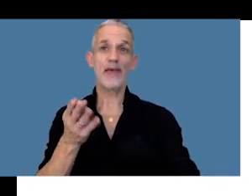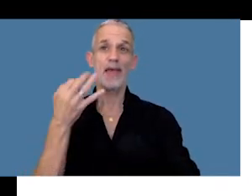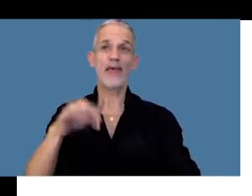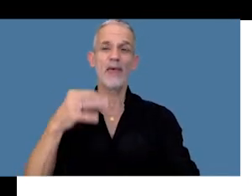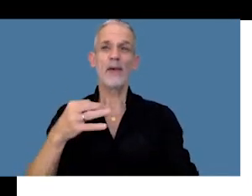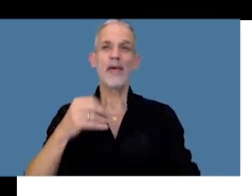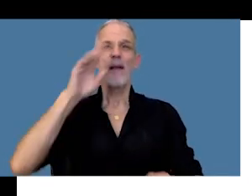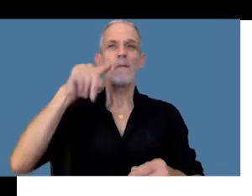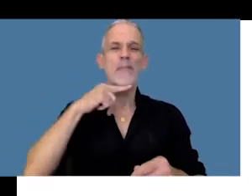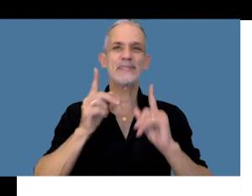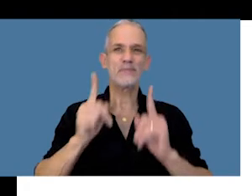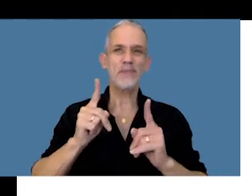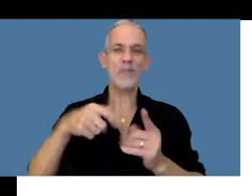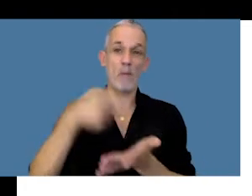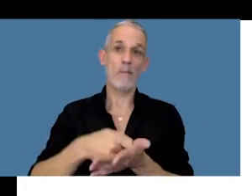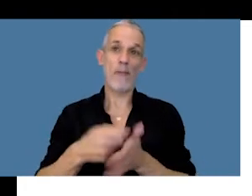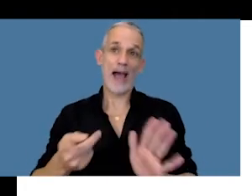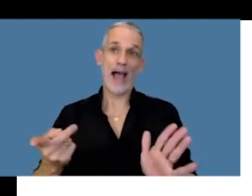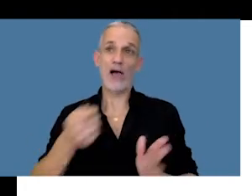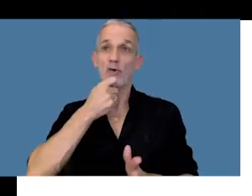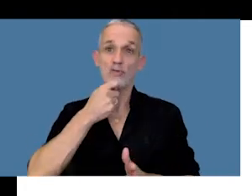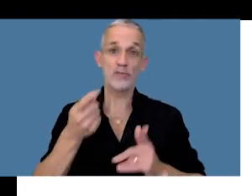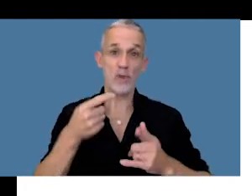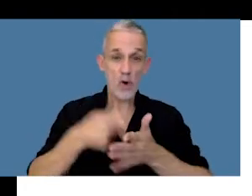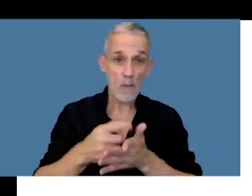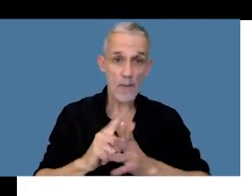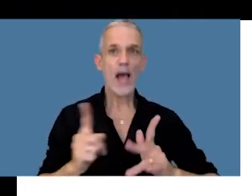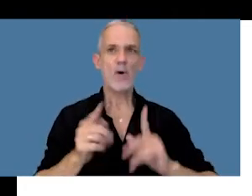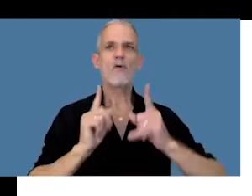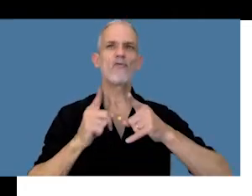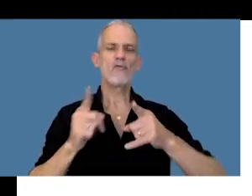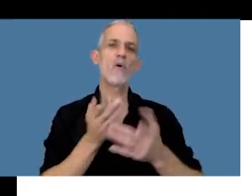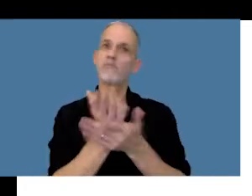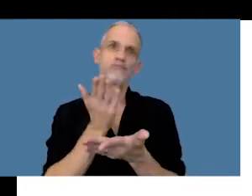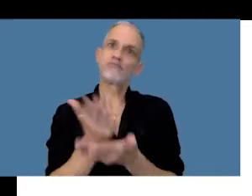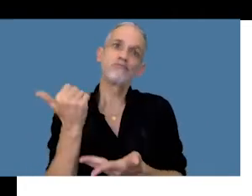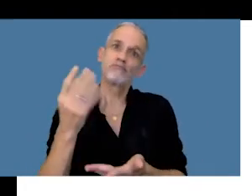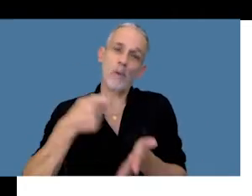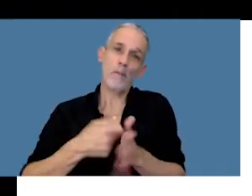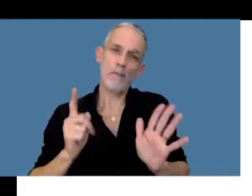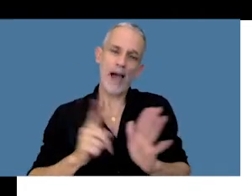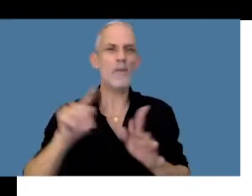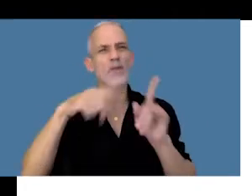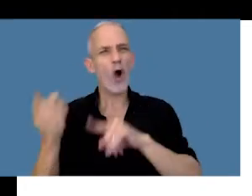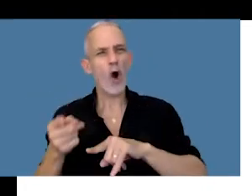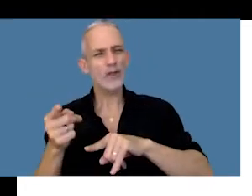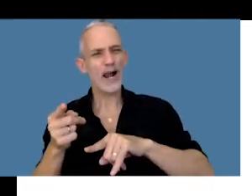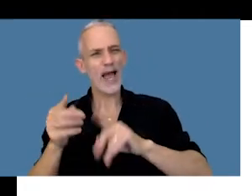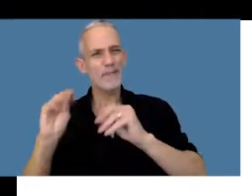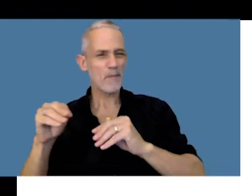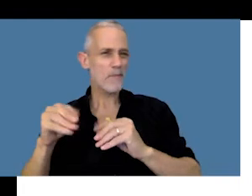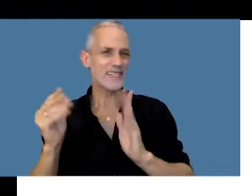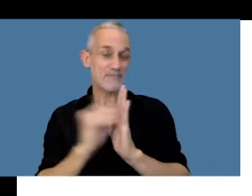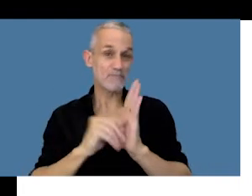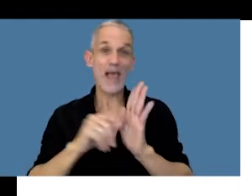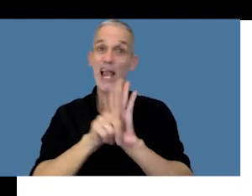abonado. Si no, también, bueno, le va a computar y se le seguirá reclamando. Después tenemos otra figura que también consagra la